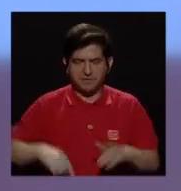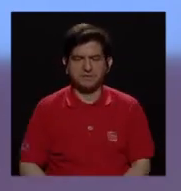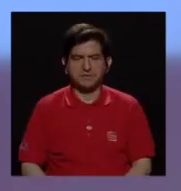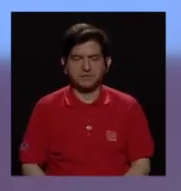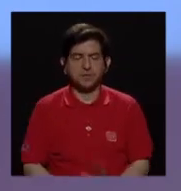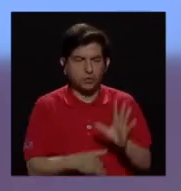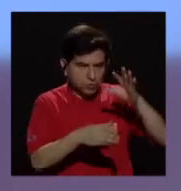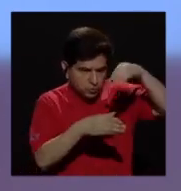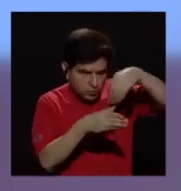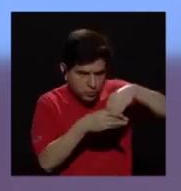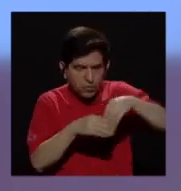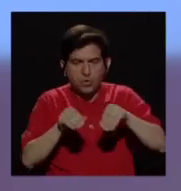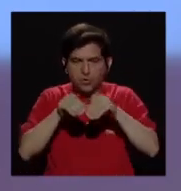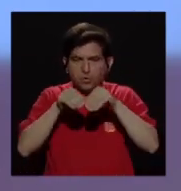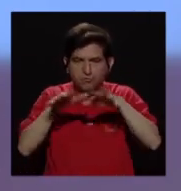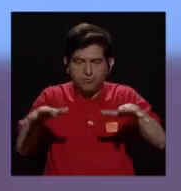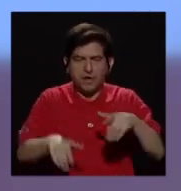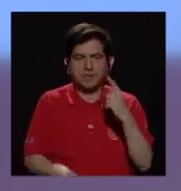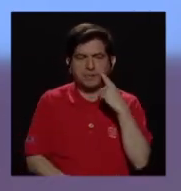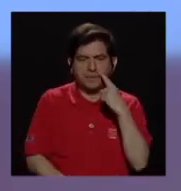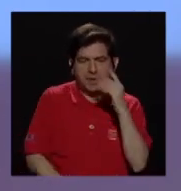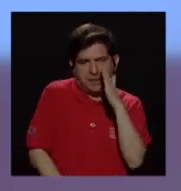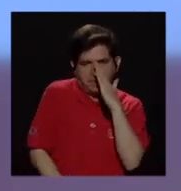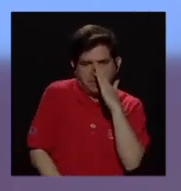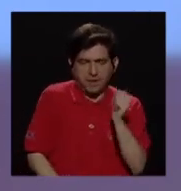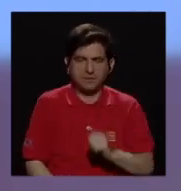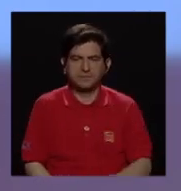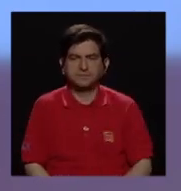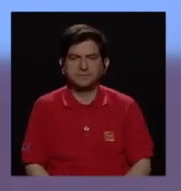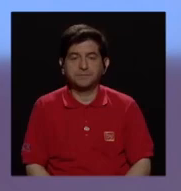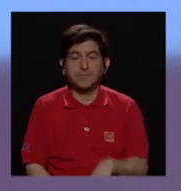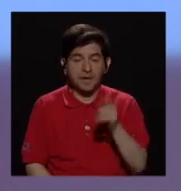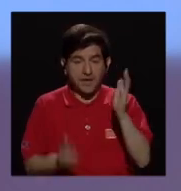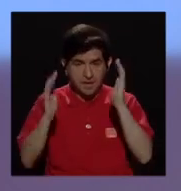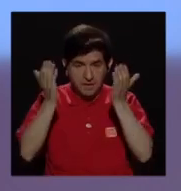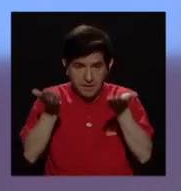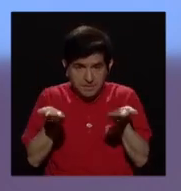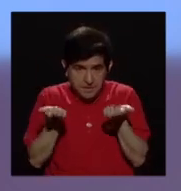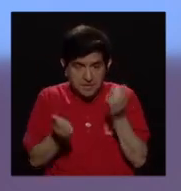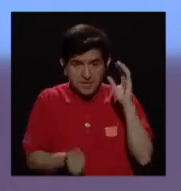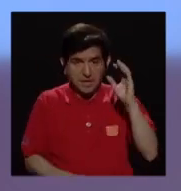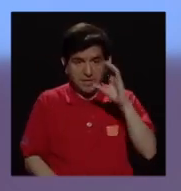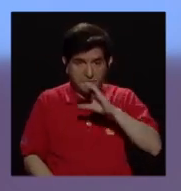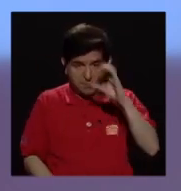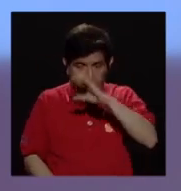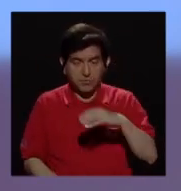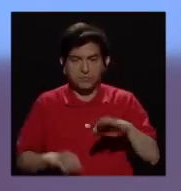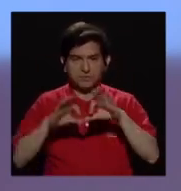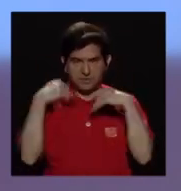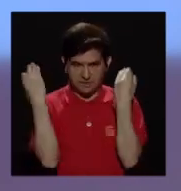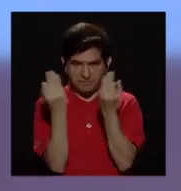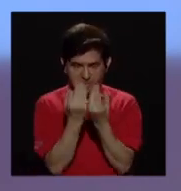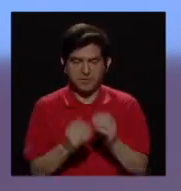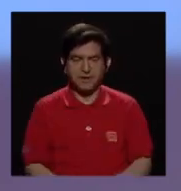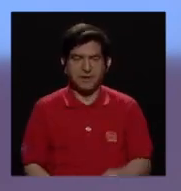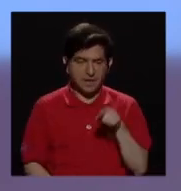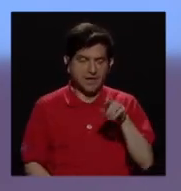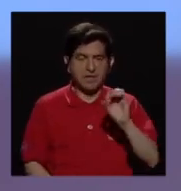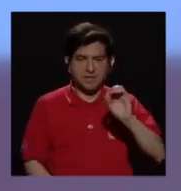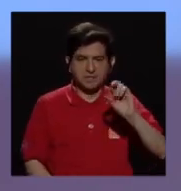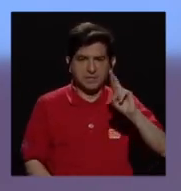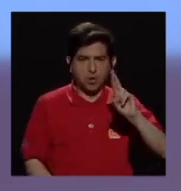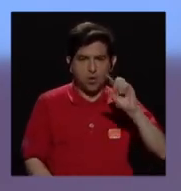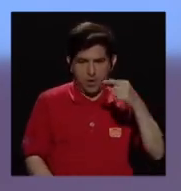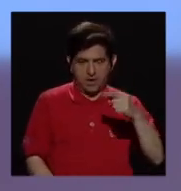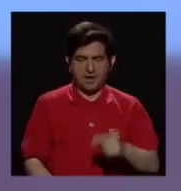reúne, es una red de padres y madres, y ahí, si quieren buscar información, familiasporladiversidad.org, y